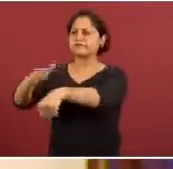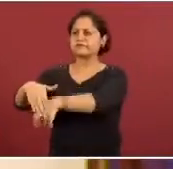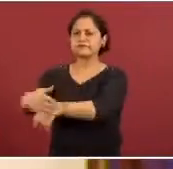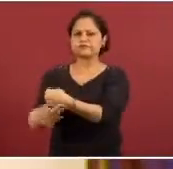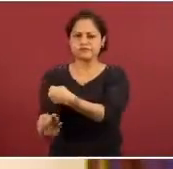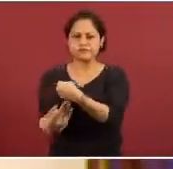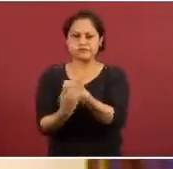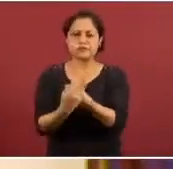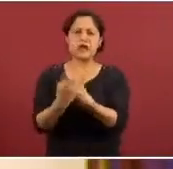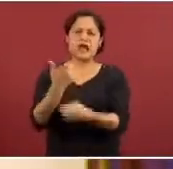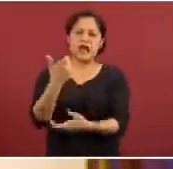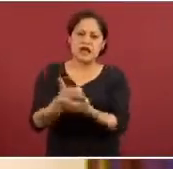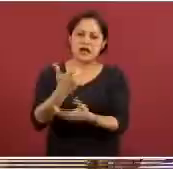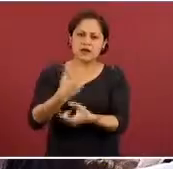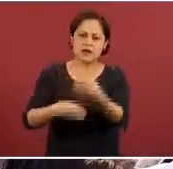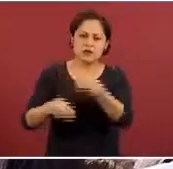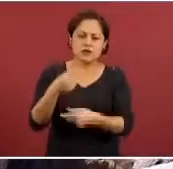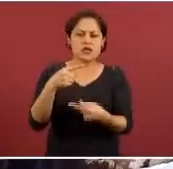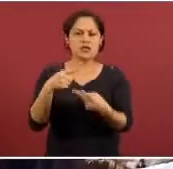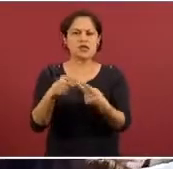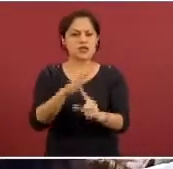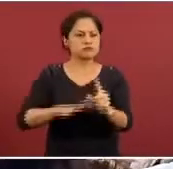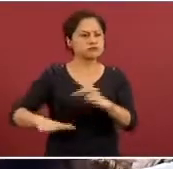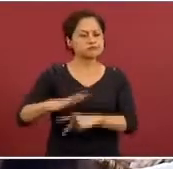cuidado y a la sociedad. Y